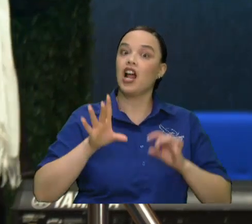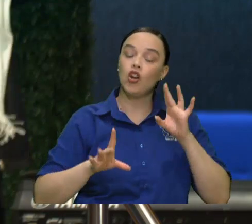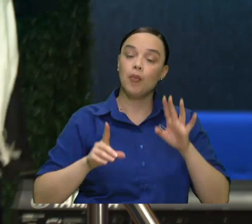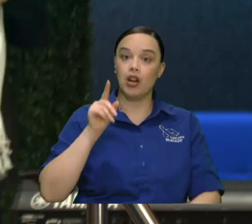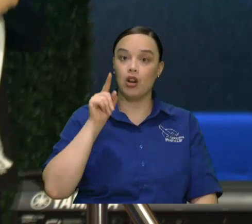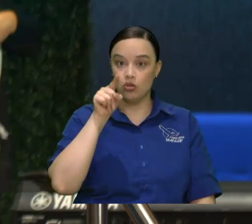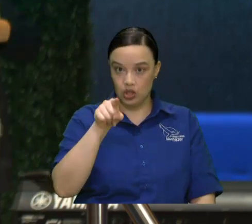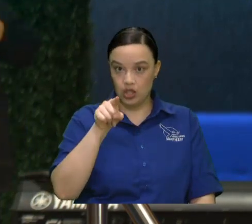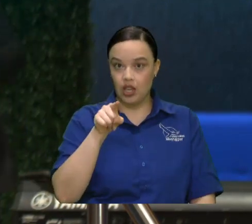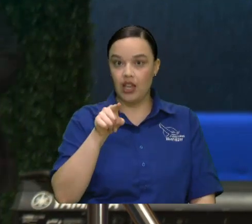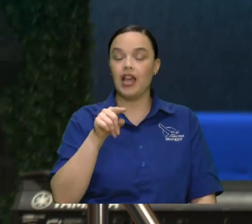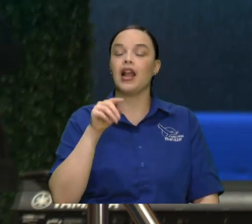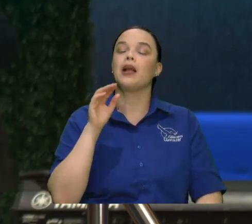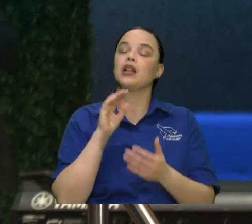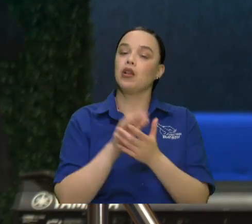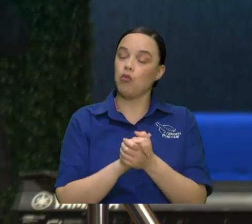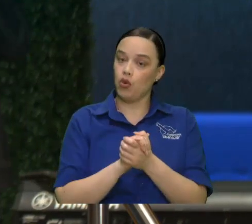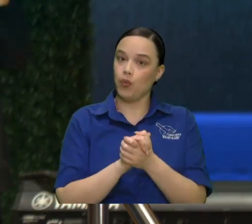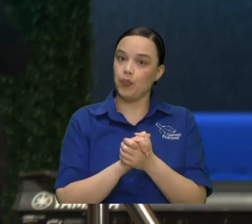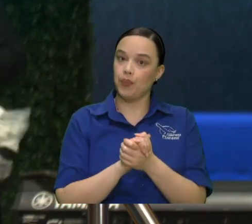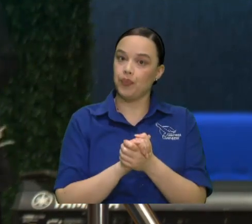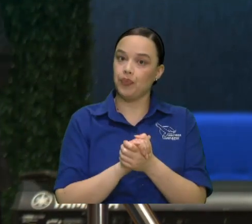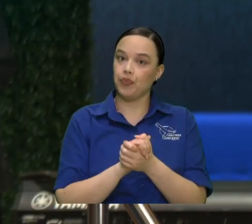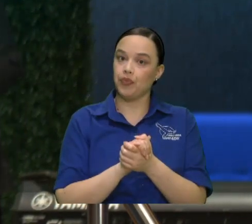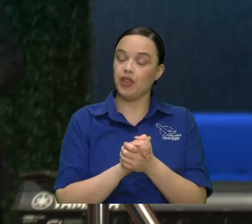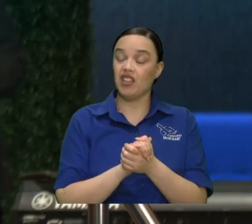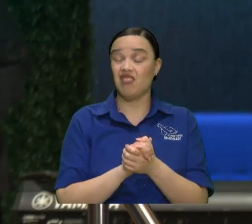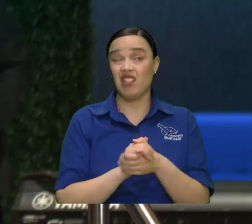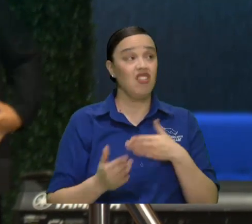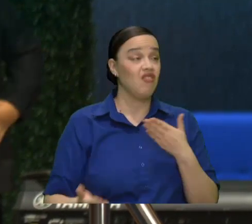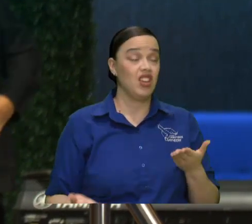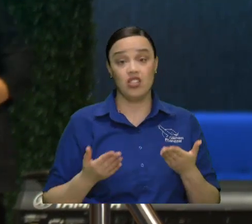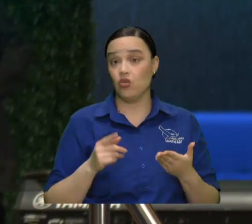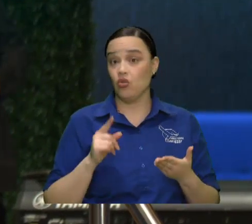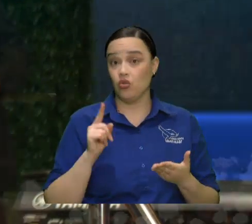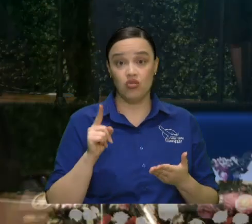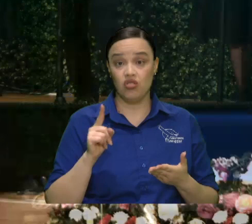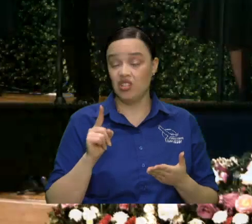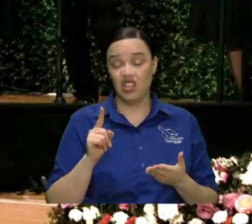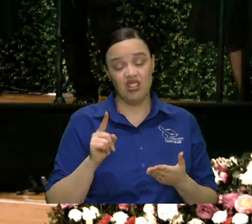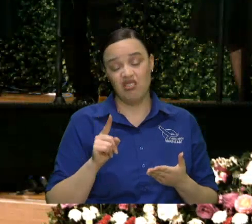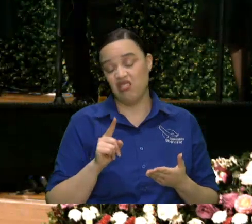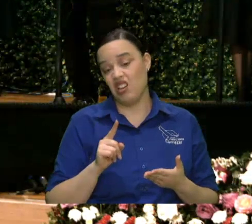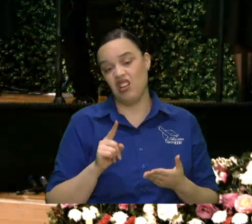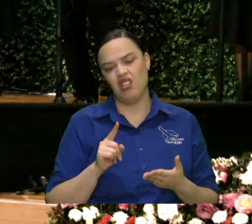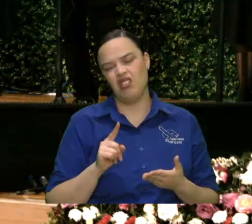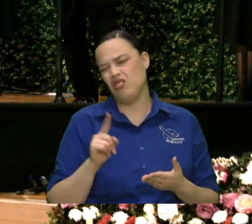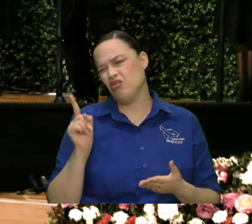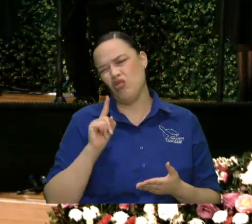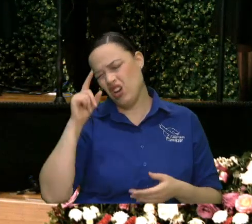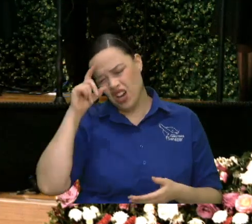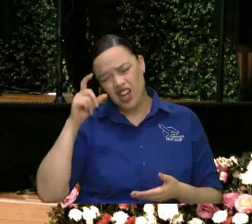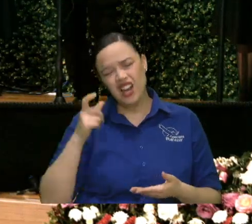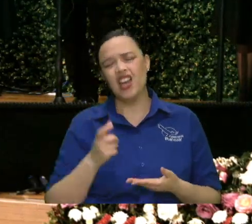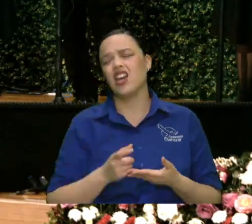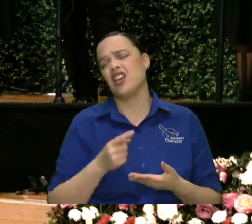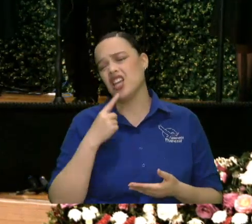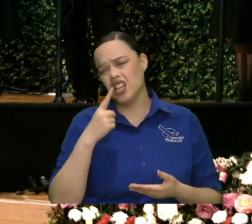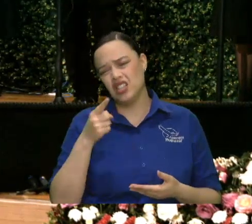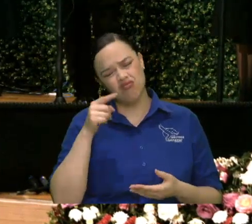ese matrimonio por el que ni usted da un solo centavo ya porque usted es ella esto se acabó